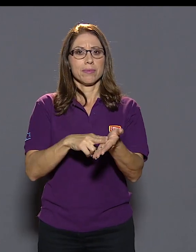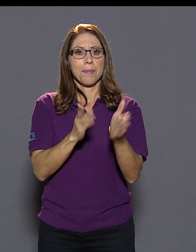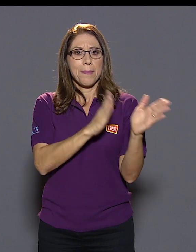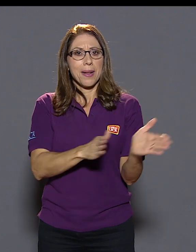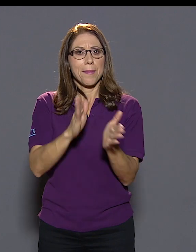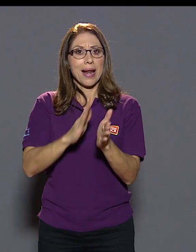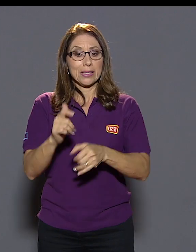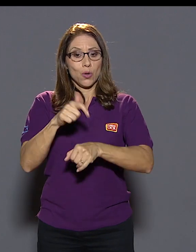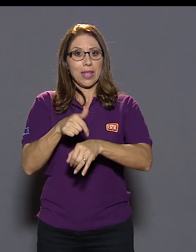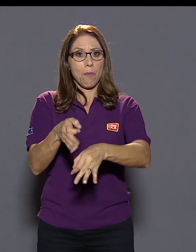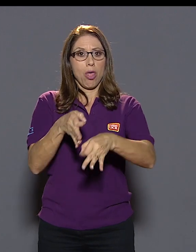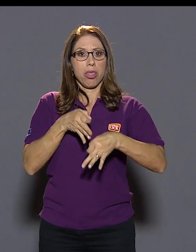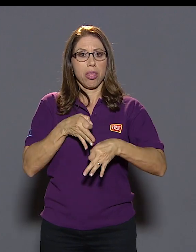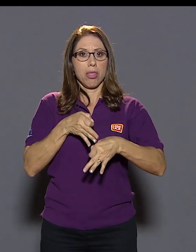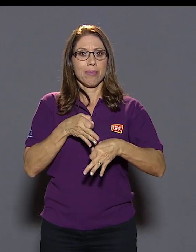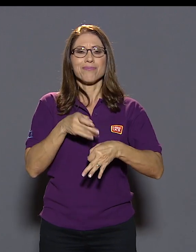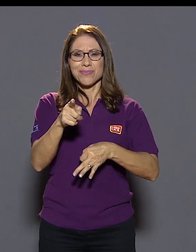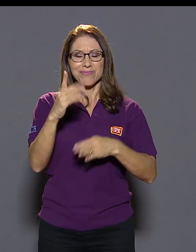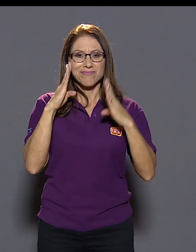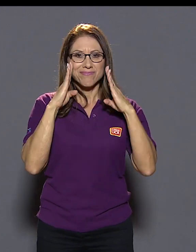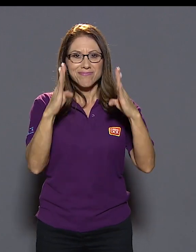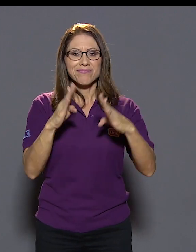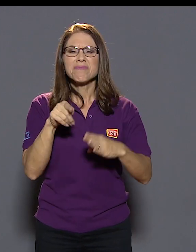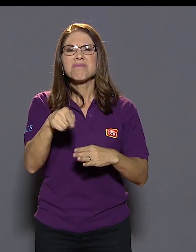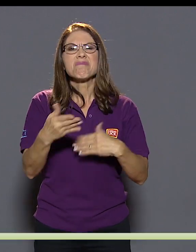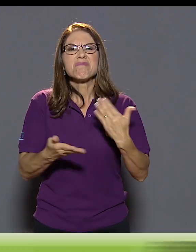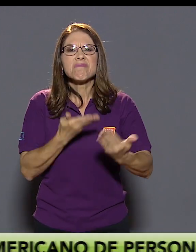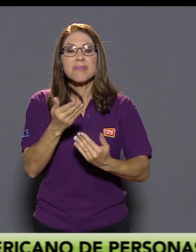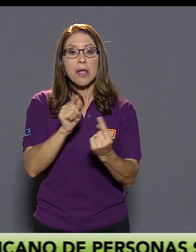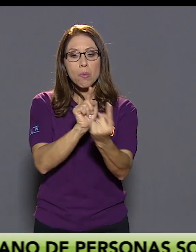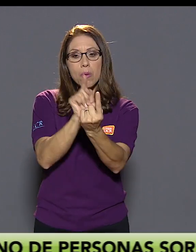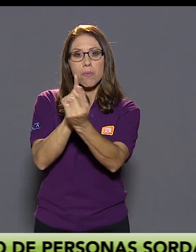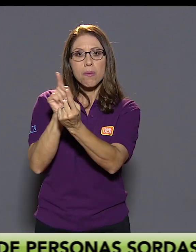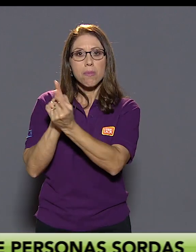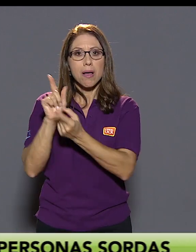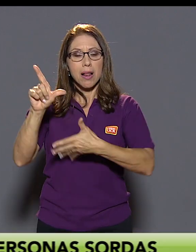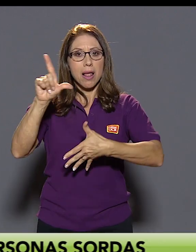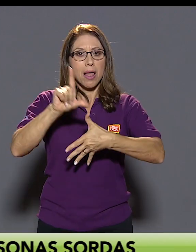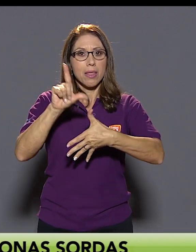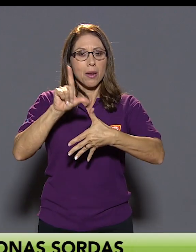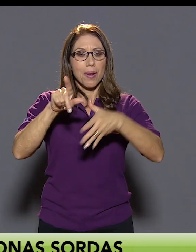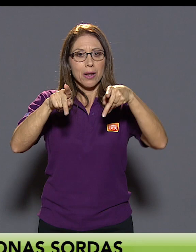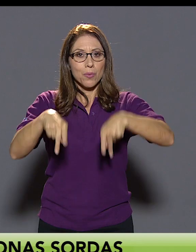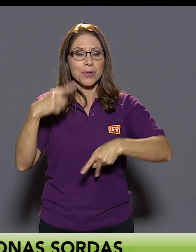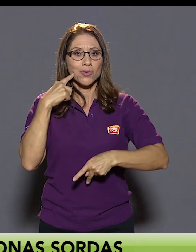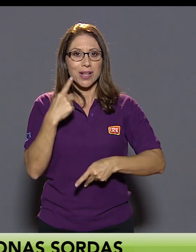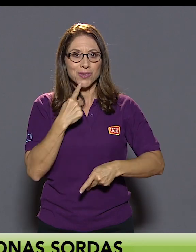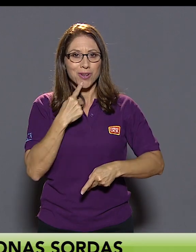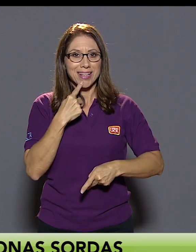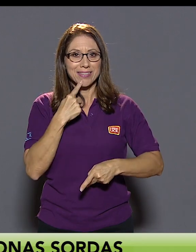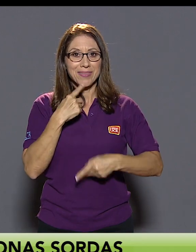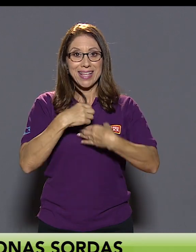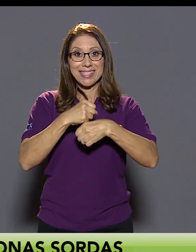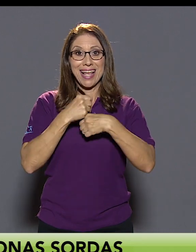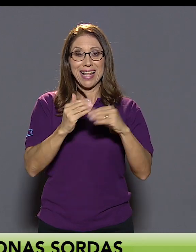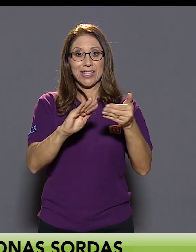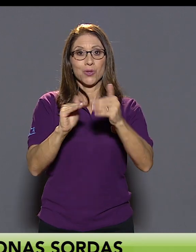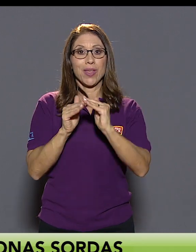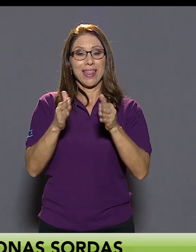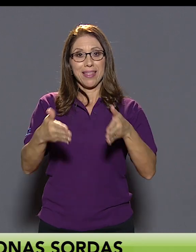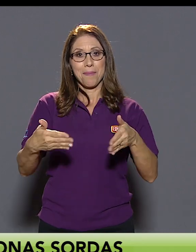tiempo, así que tome nota. Se trata del Encuentro Latinoamericano de Personas Sordas, el cual se realizará en Ciudad de